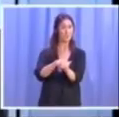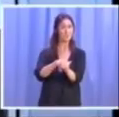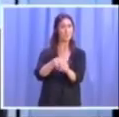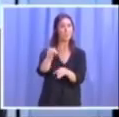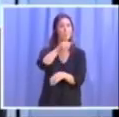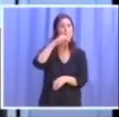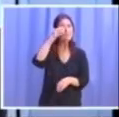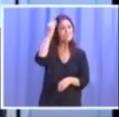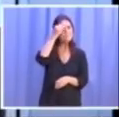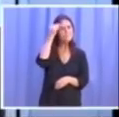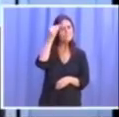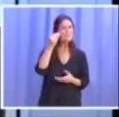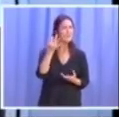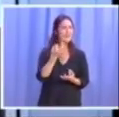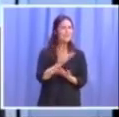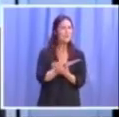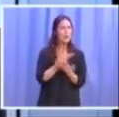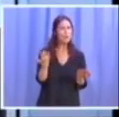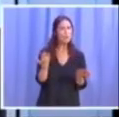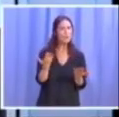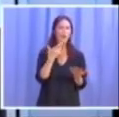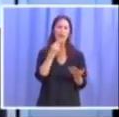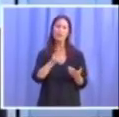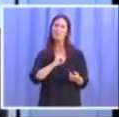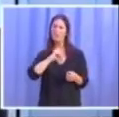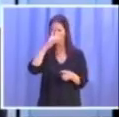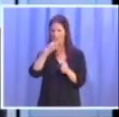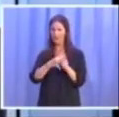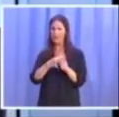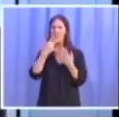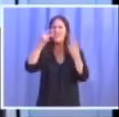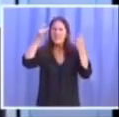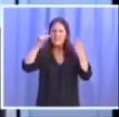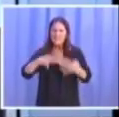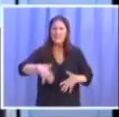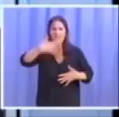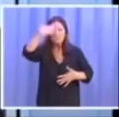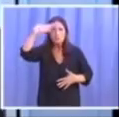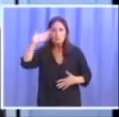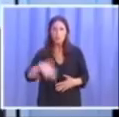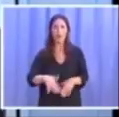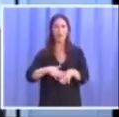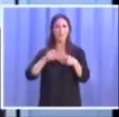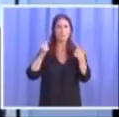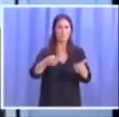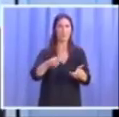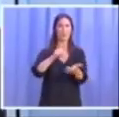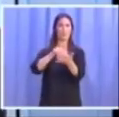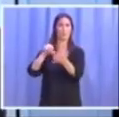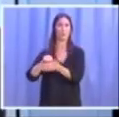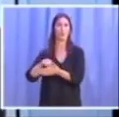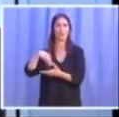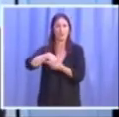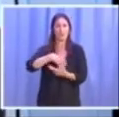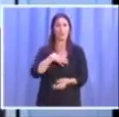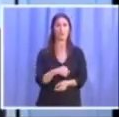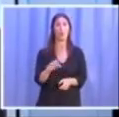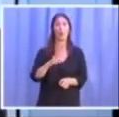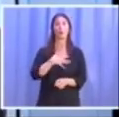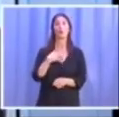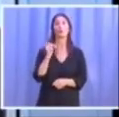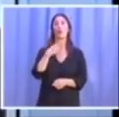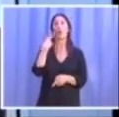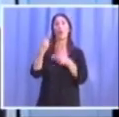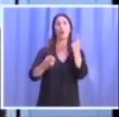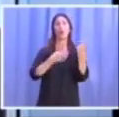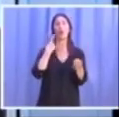en quién confiamos y quién nos genera credibilidad, quién se ha dejado la piel por esta ciudad, en su ayuntamiento o quién está solo en las palabras